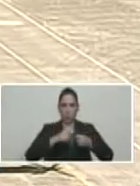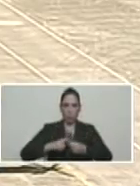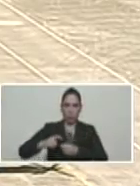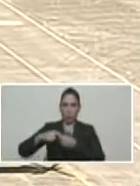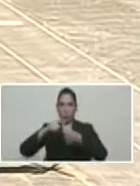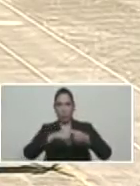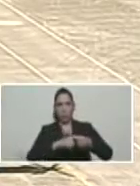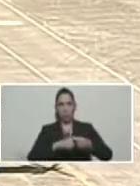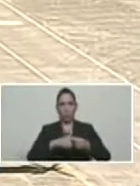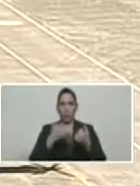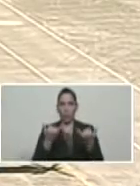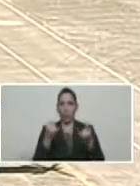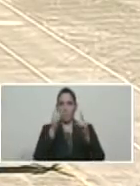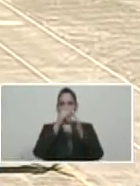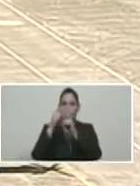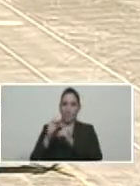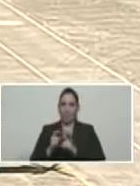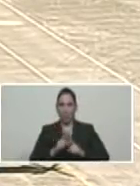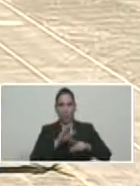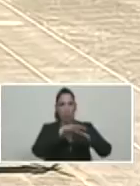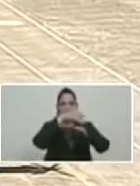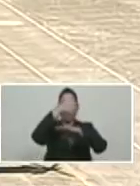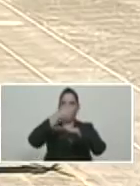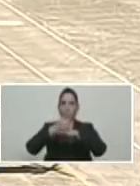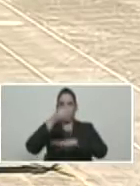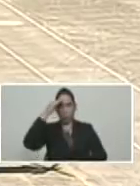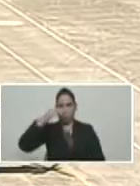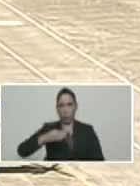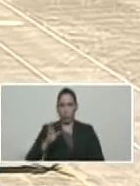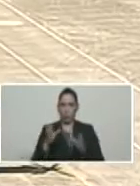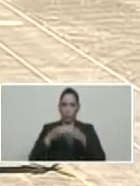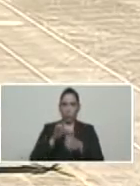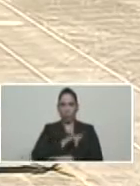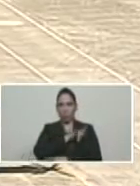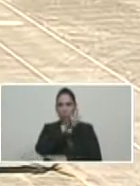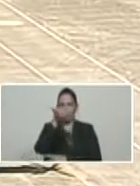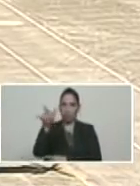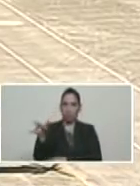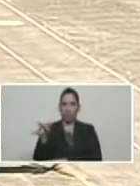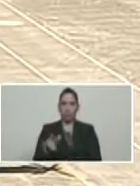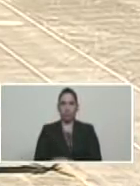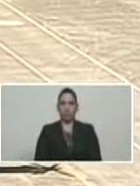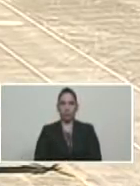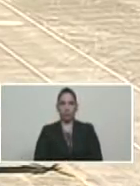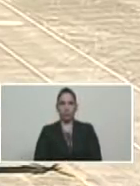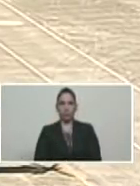Pedro Alberto Julián Lardigues, comandante general de la aviación militar bolivariana.